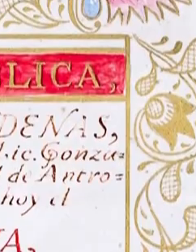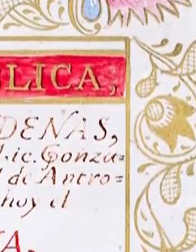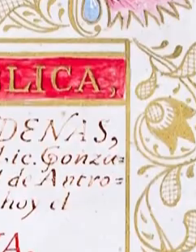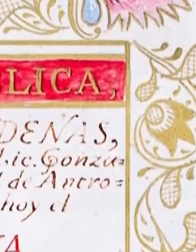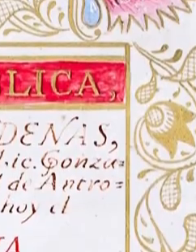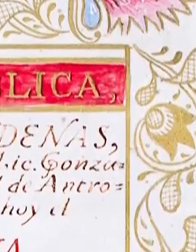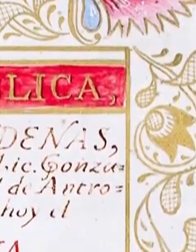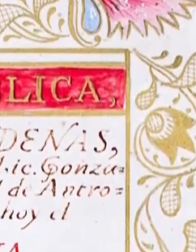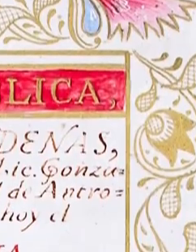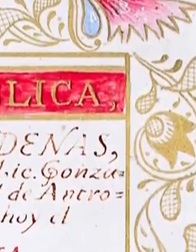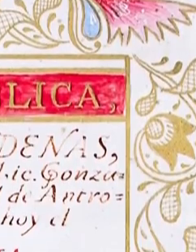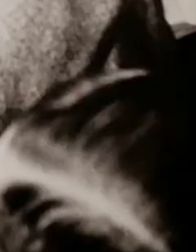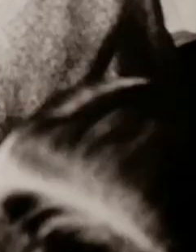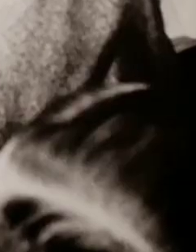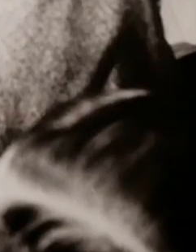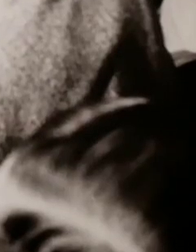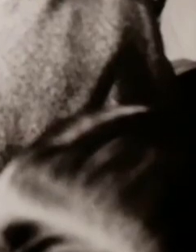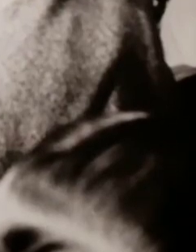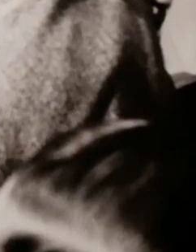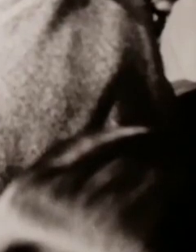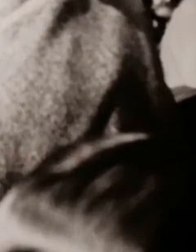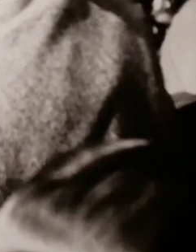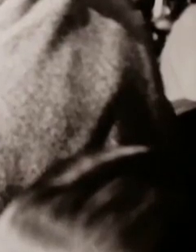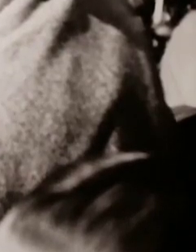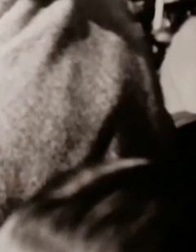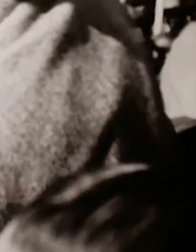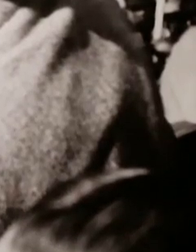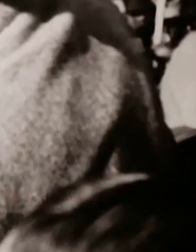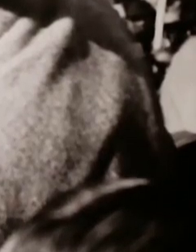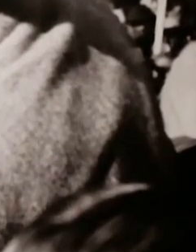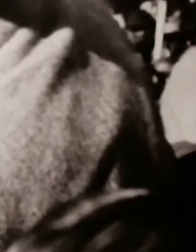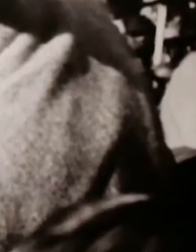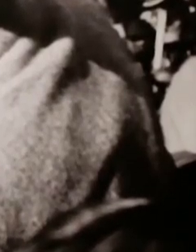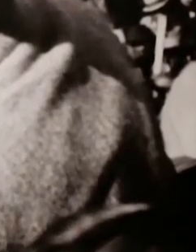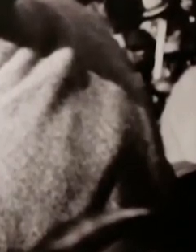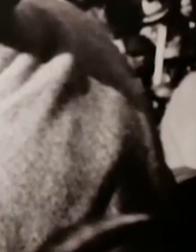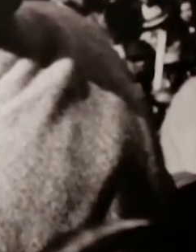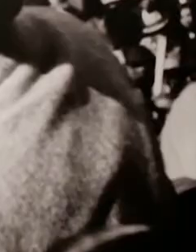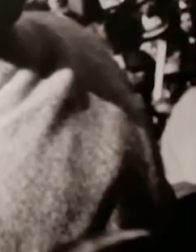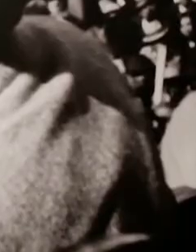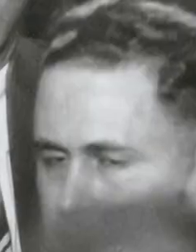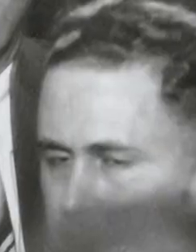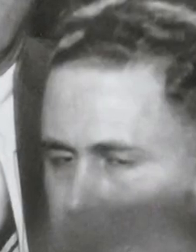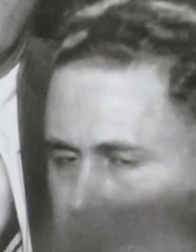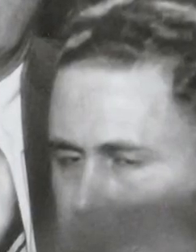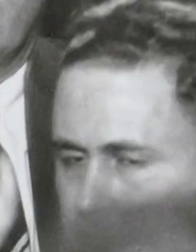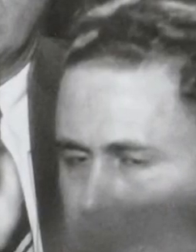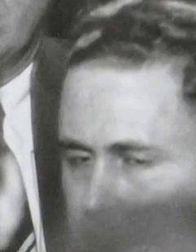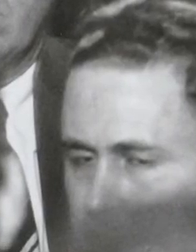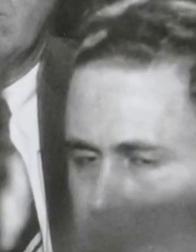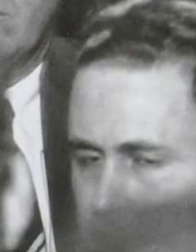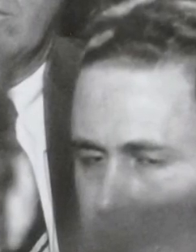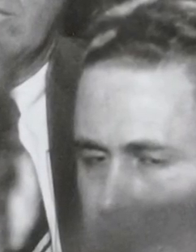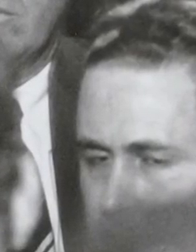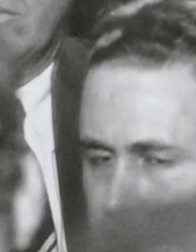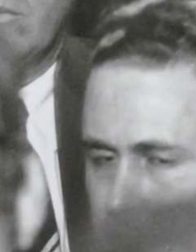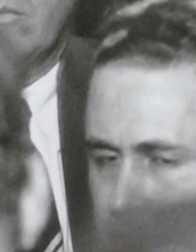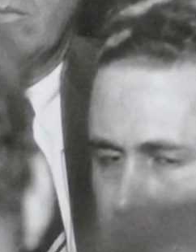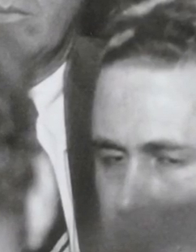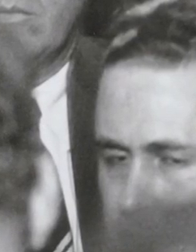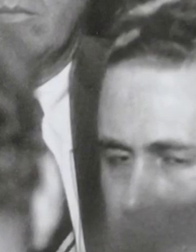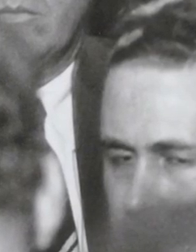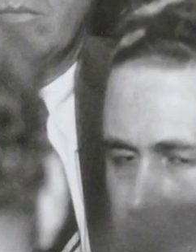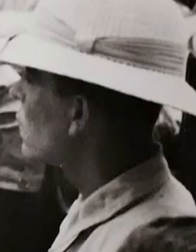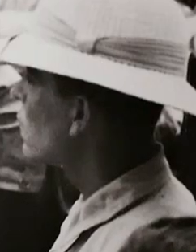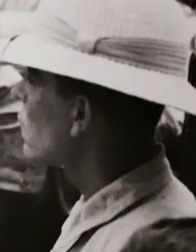Antropología e Historia. Estas acciones generaron los ataques de la oposición, de la burguesía nacional y de los